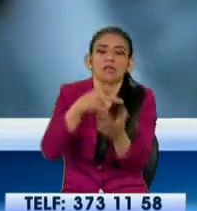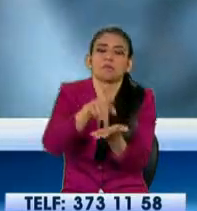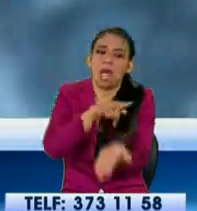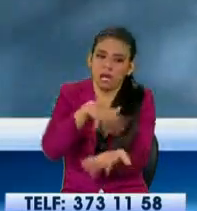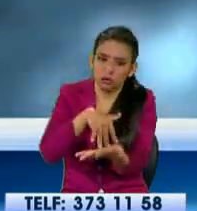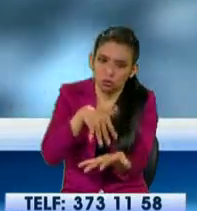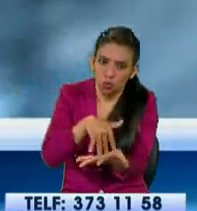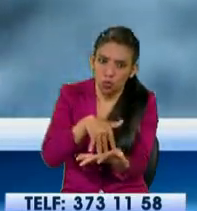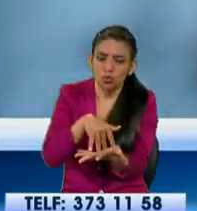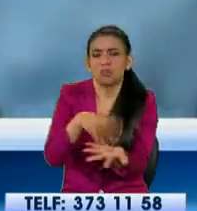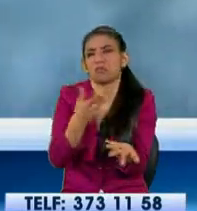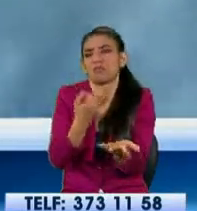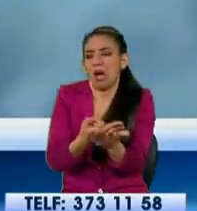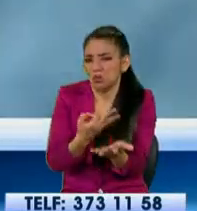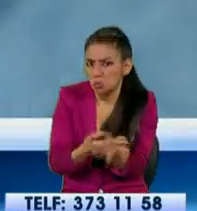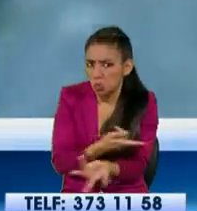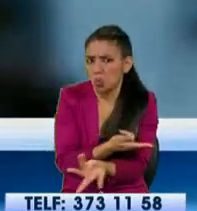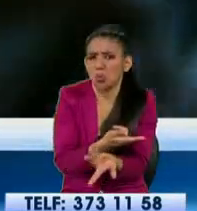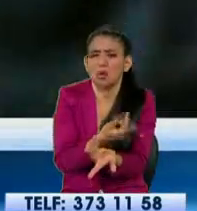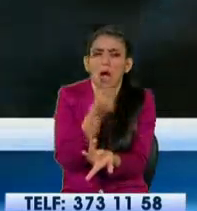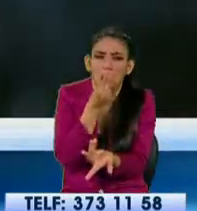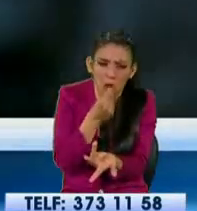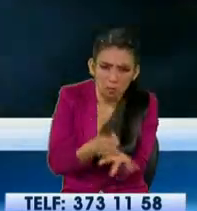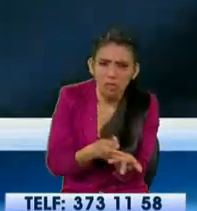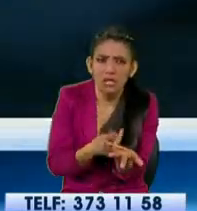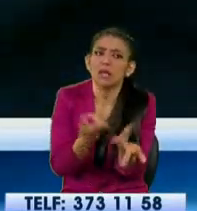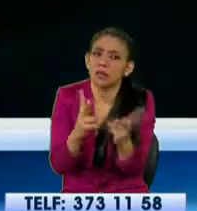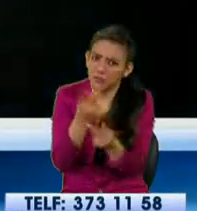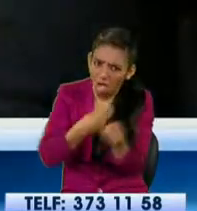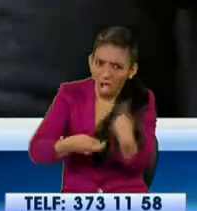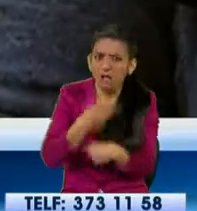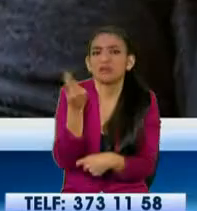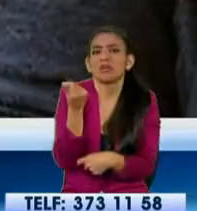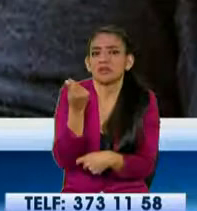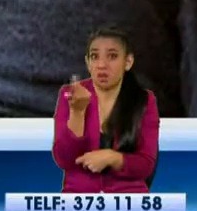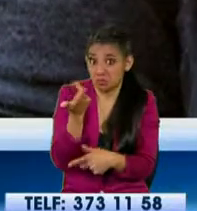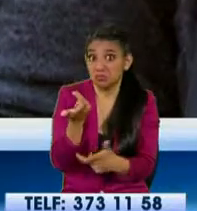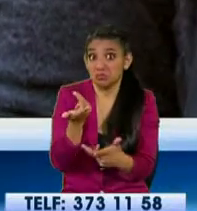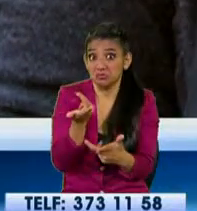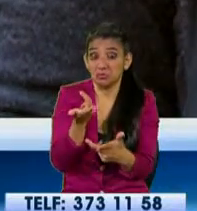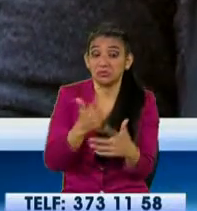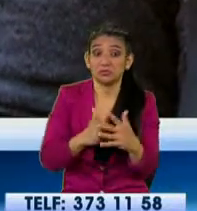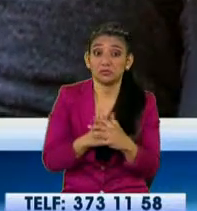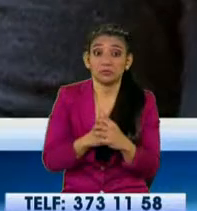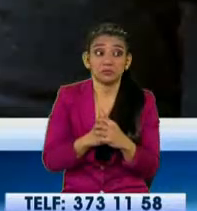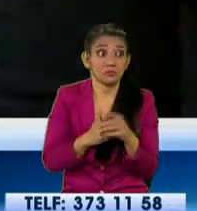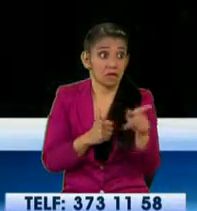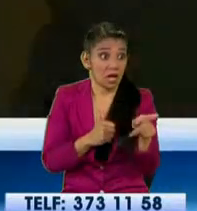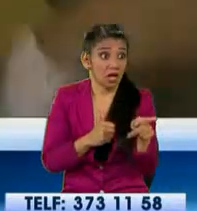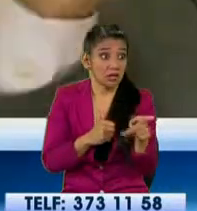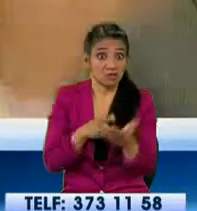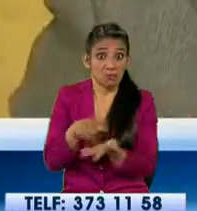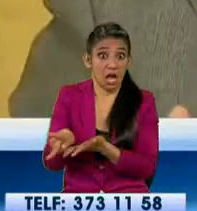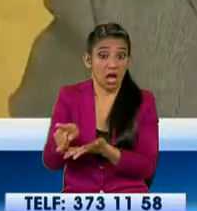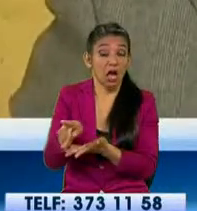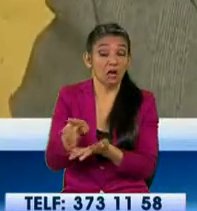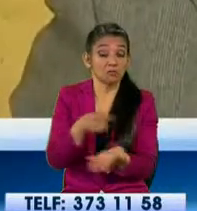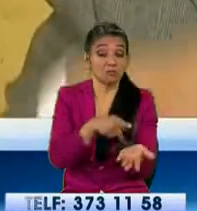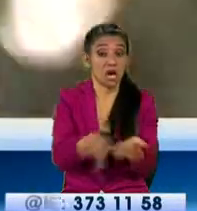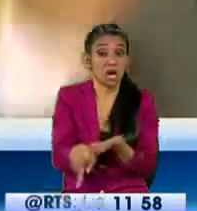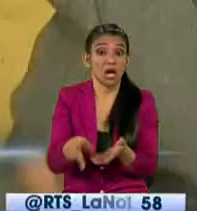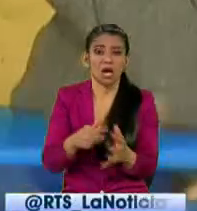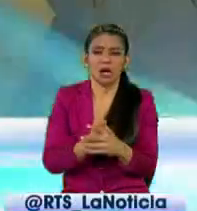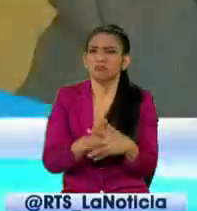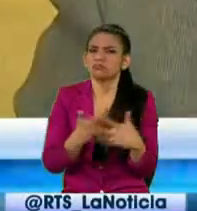las facturas de la casa e incluso en ocasiones a cambio de dinero. Y a cambio de esos pagos, ella se acostaba con él. Le motivan,